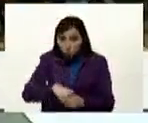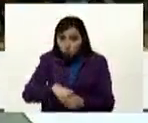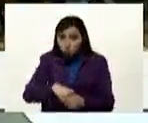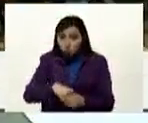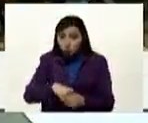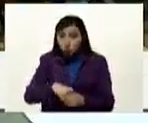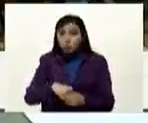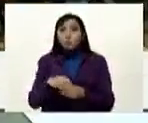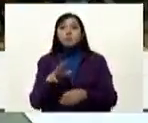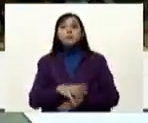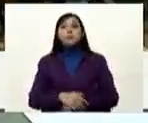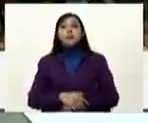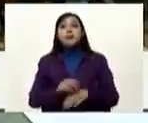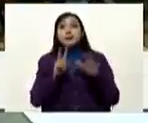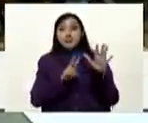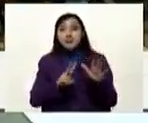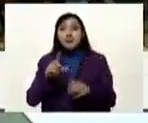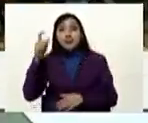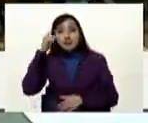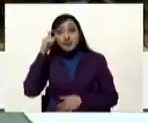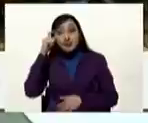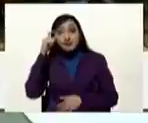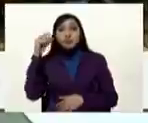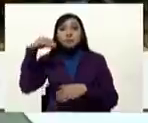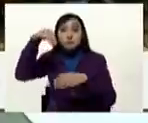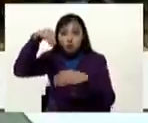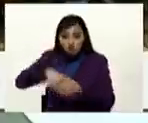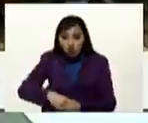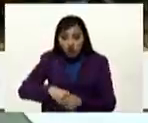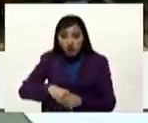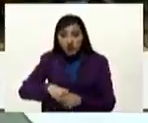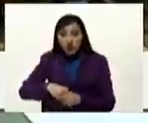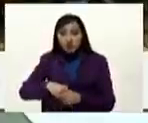antes, estos 7 días que vienen.